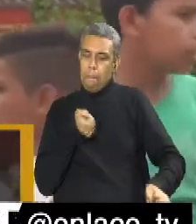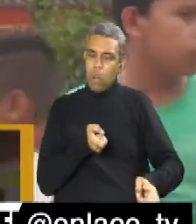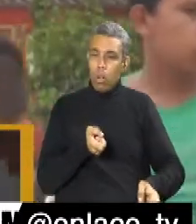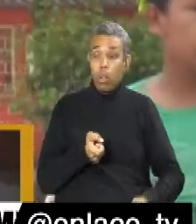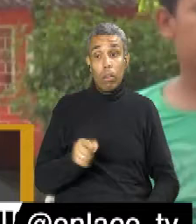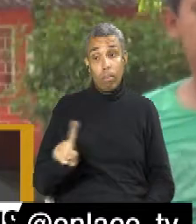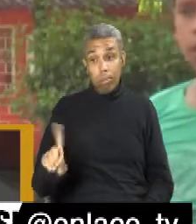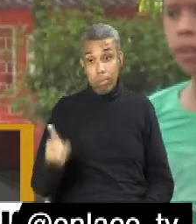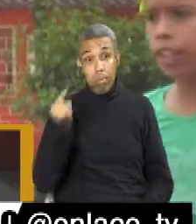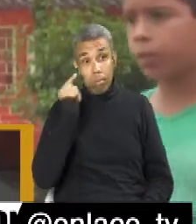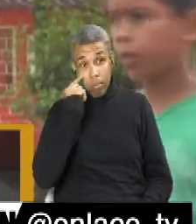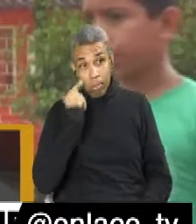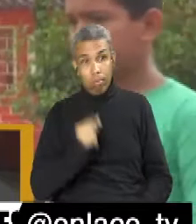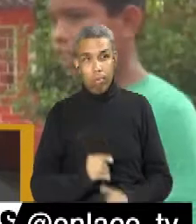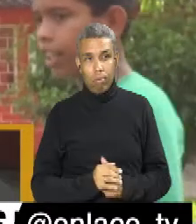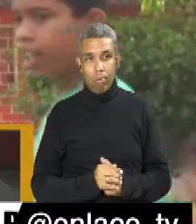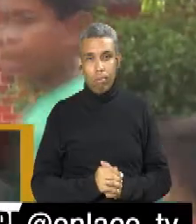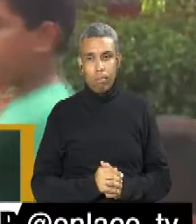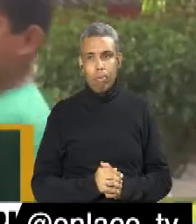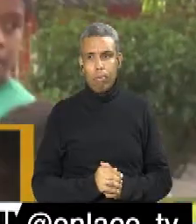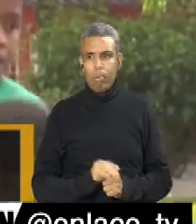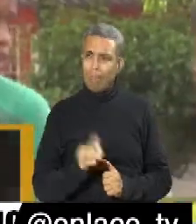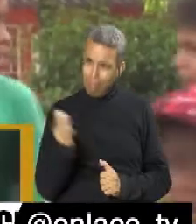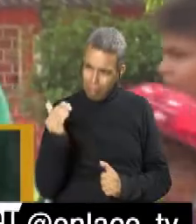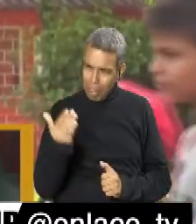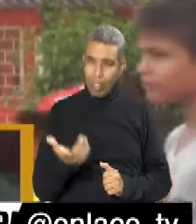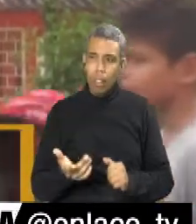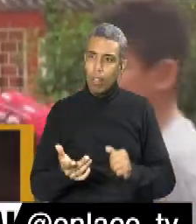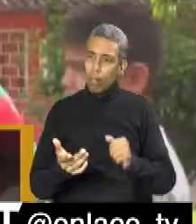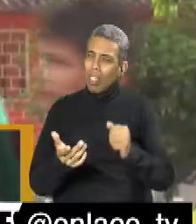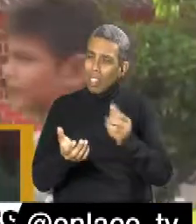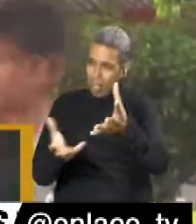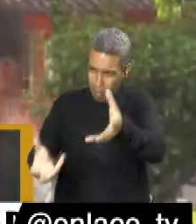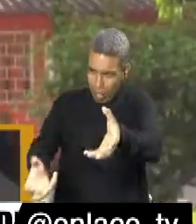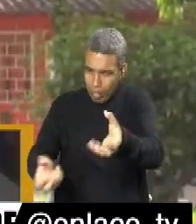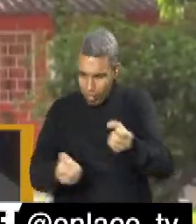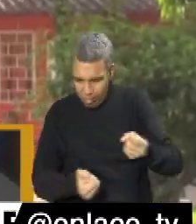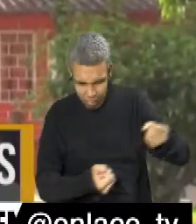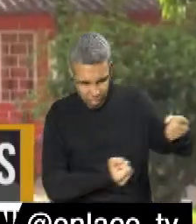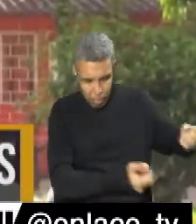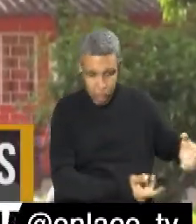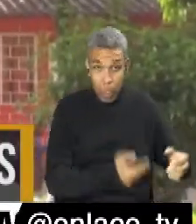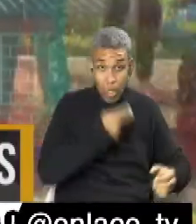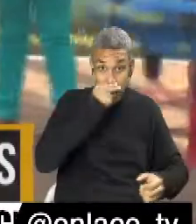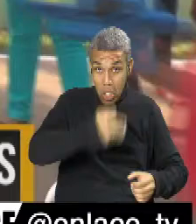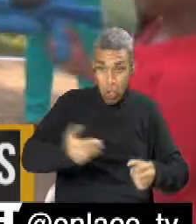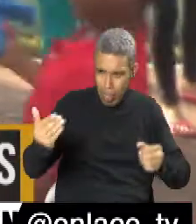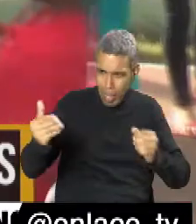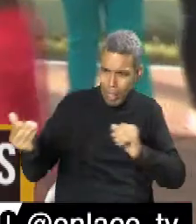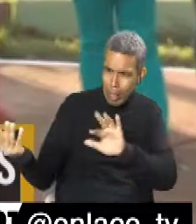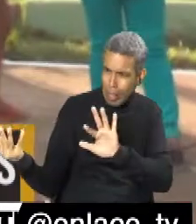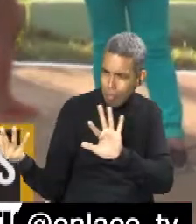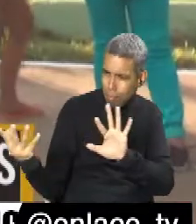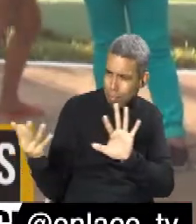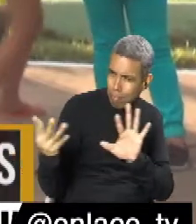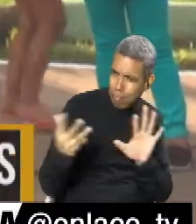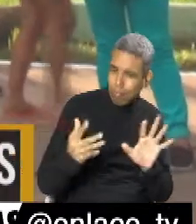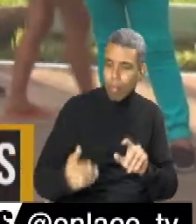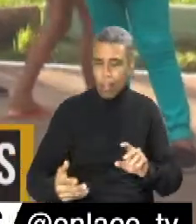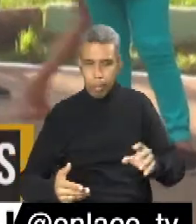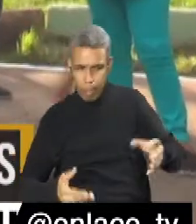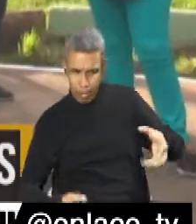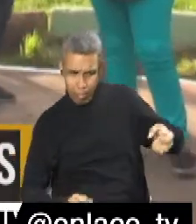querido realizar un plan de desarme, ¿sí? Donde queremos que todos los niños entreguen sus armas